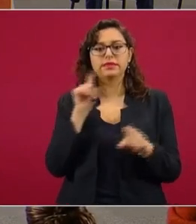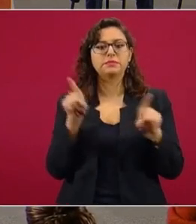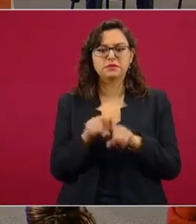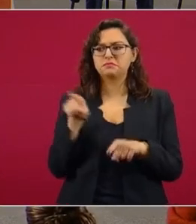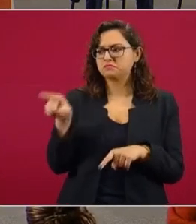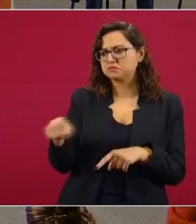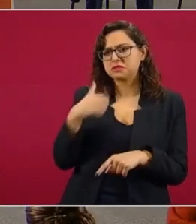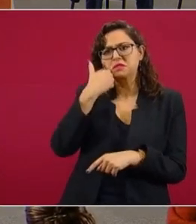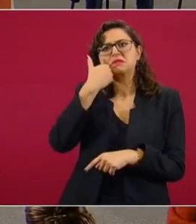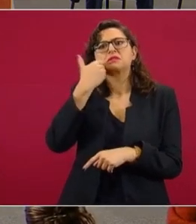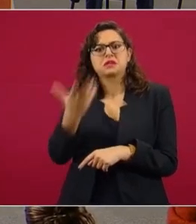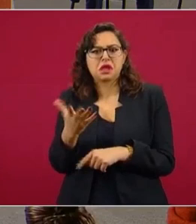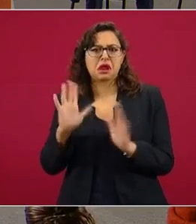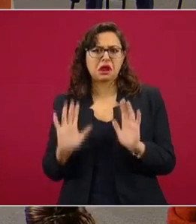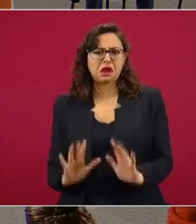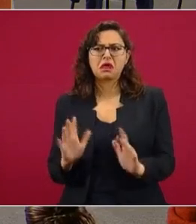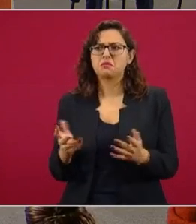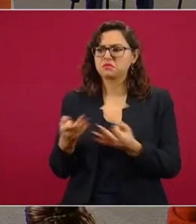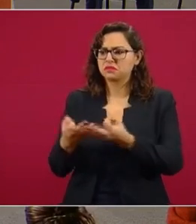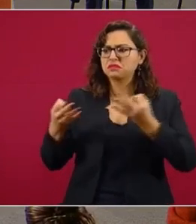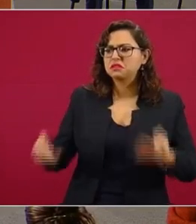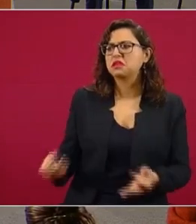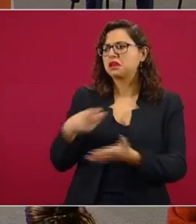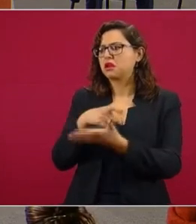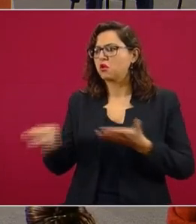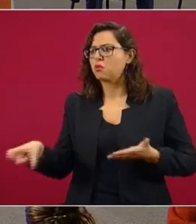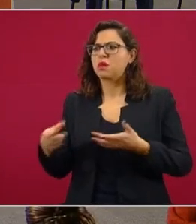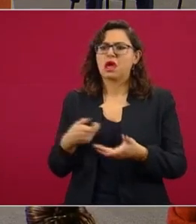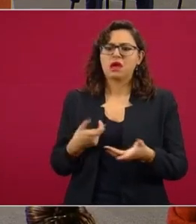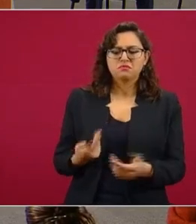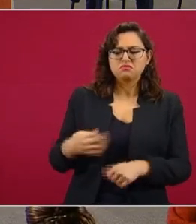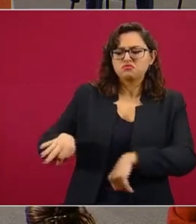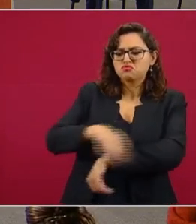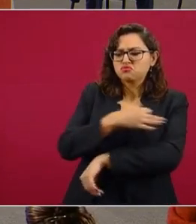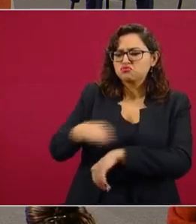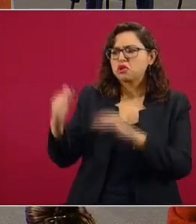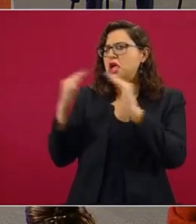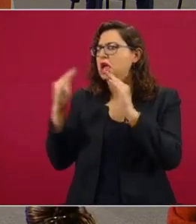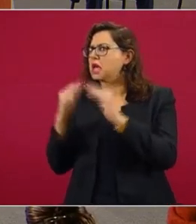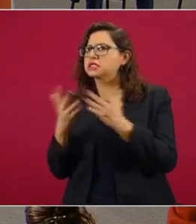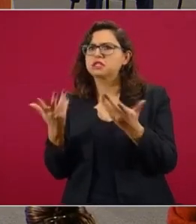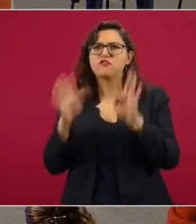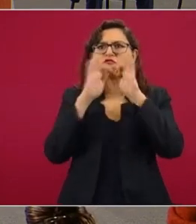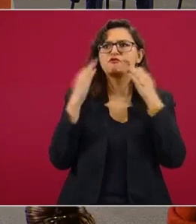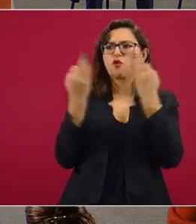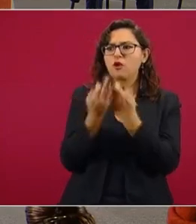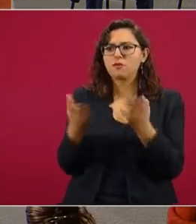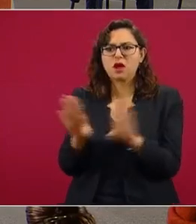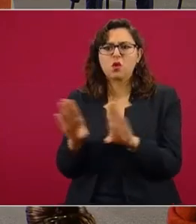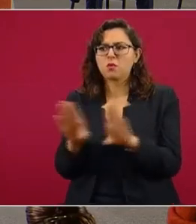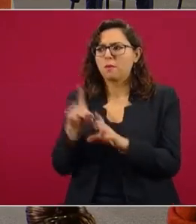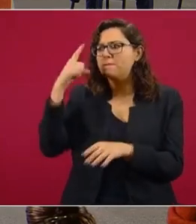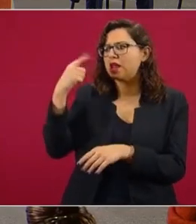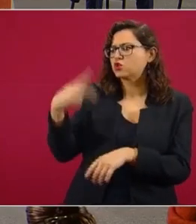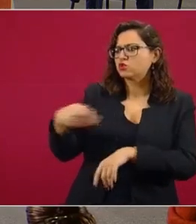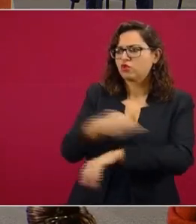trabajador pueda planear su proyecto de vivienda, su forma de vida, cómo le quiere dar bienestar a su familia, desde la adquisición del terreno